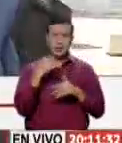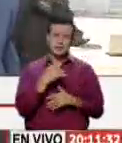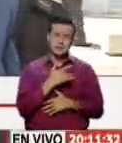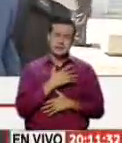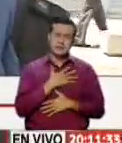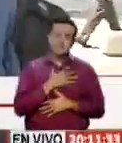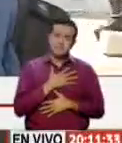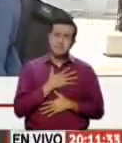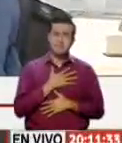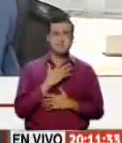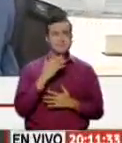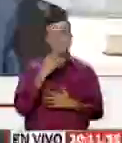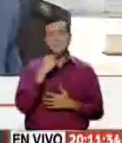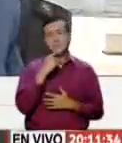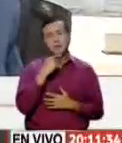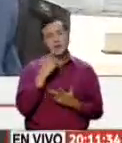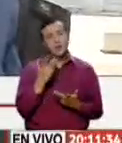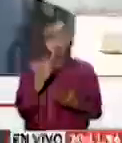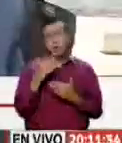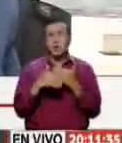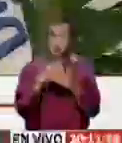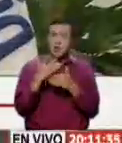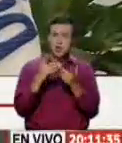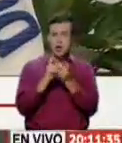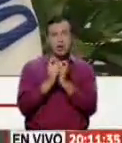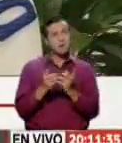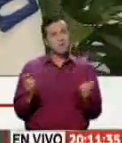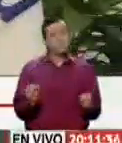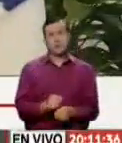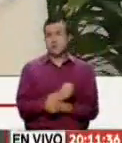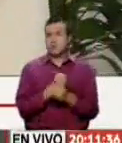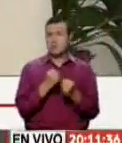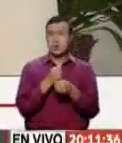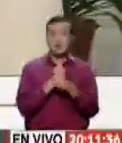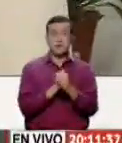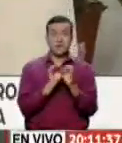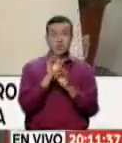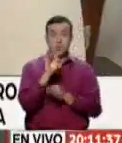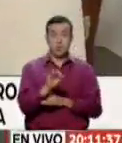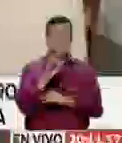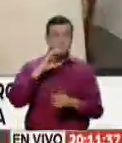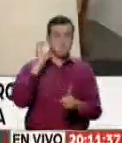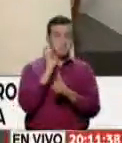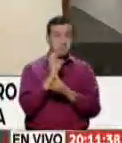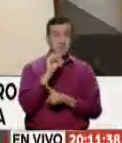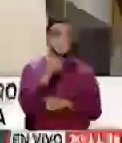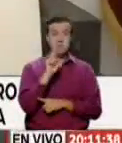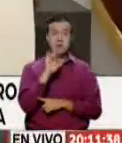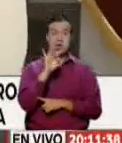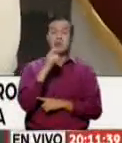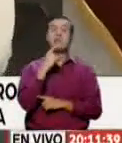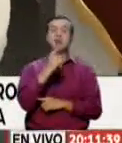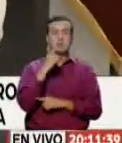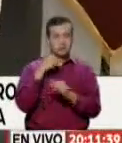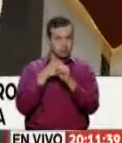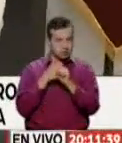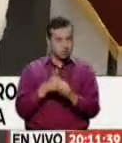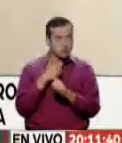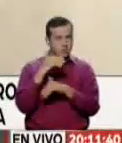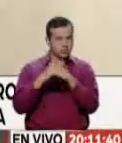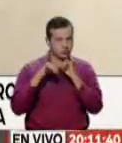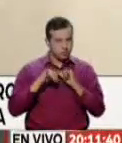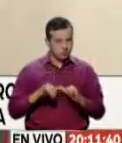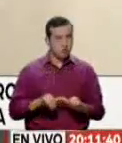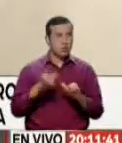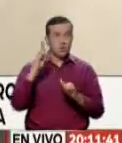hecho. Es lamentable llegar a este punto para tomar caminos y tomar cambios. La Defensoría del Pueblo condena la agresión a Marta y anuncia que hará un seguimiento del proceso.